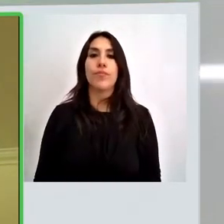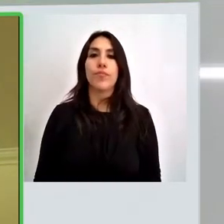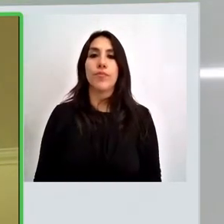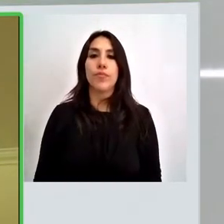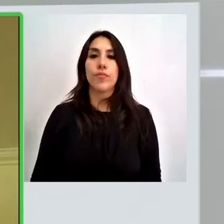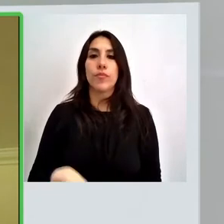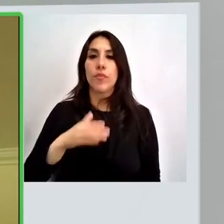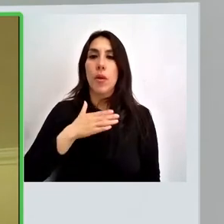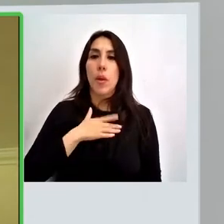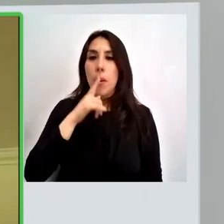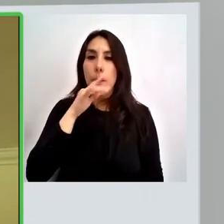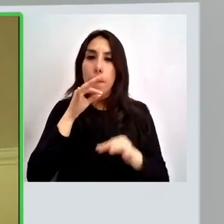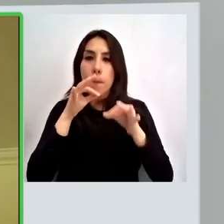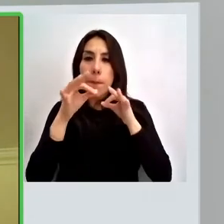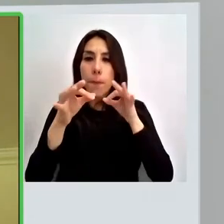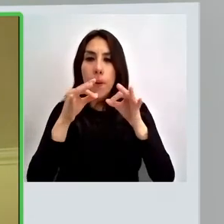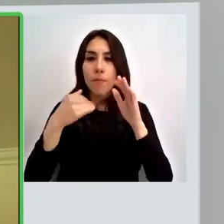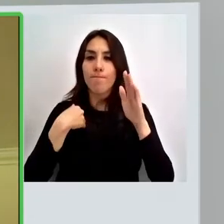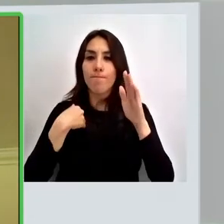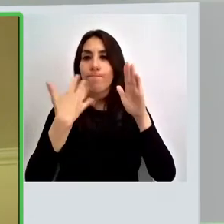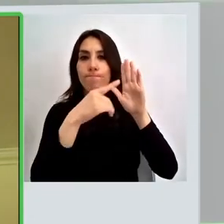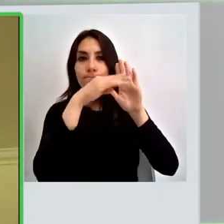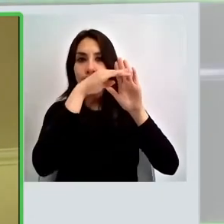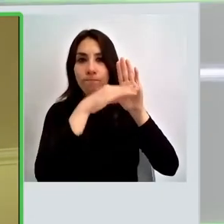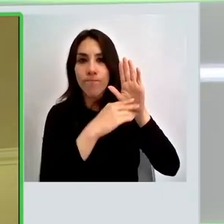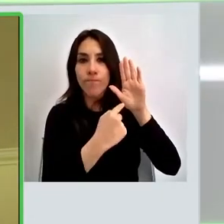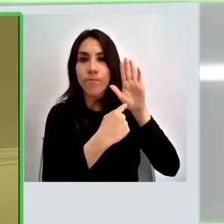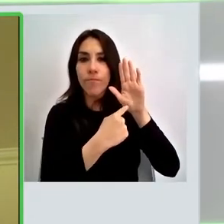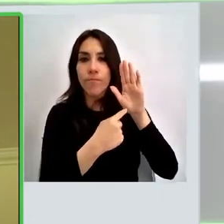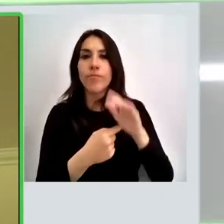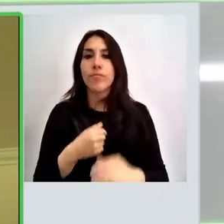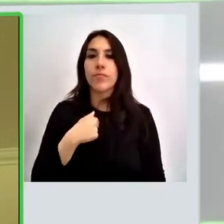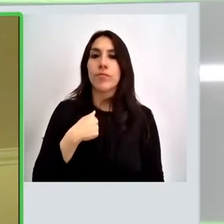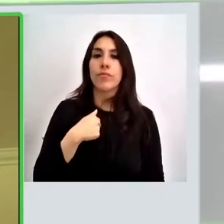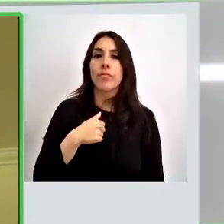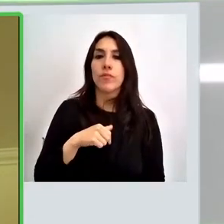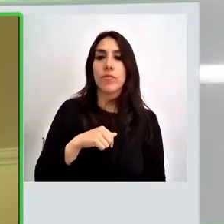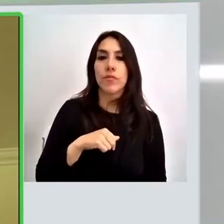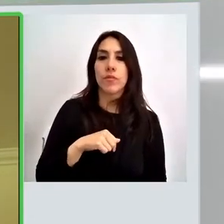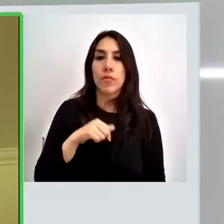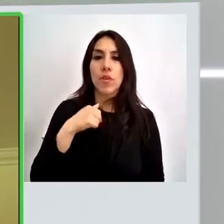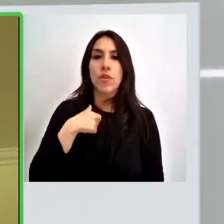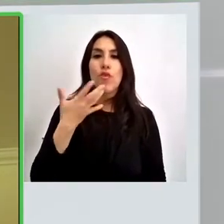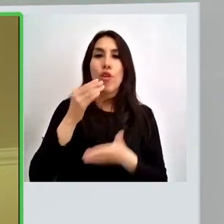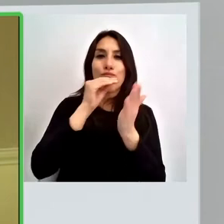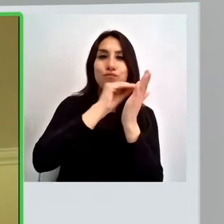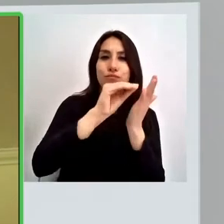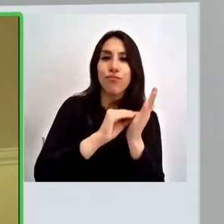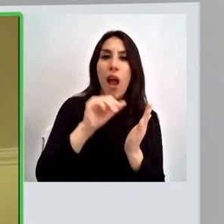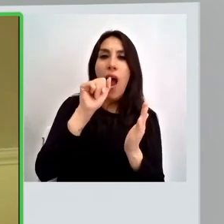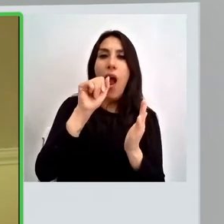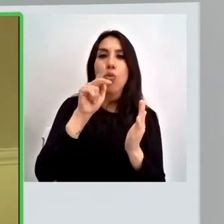que yo soy el autor y él encargado de la américa